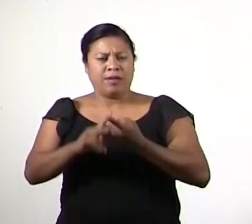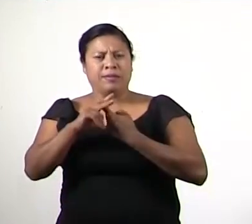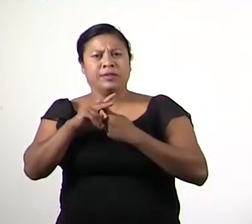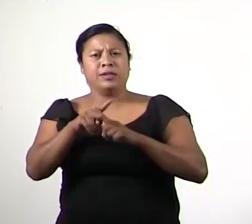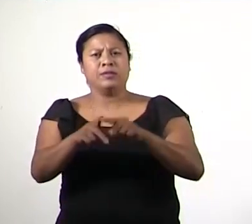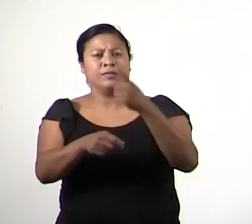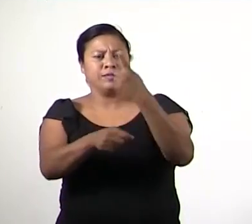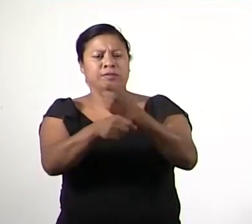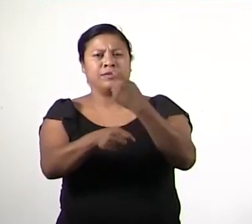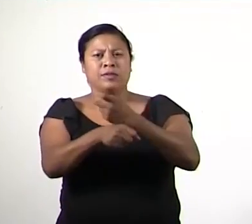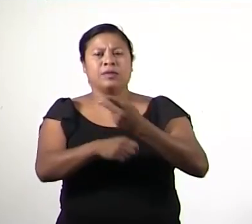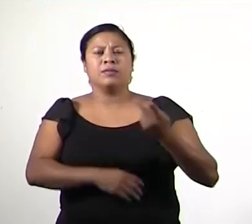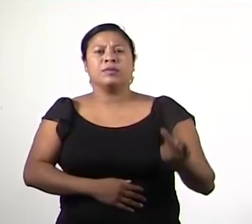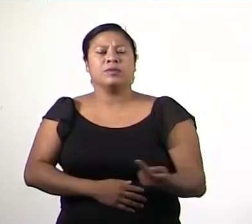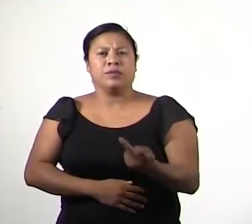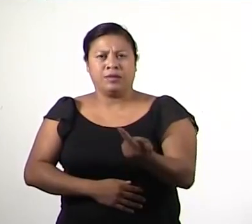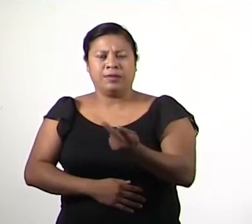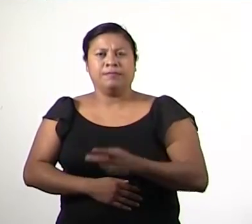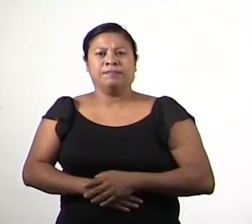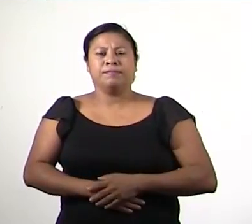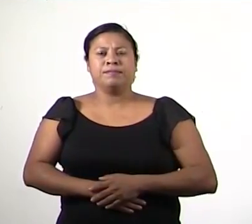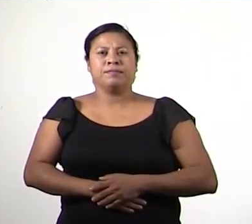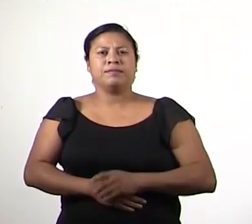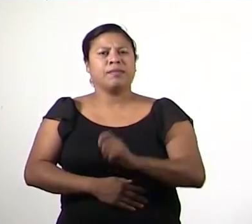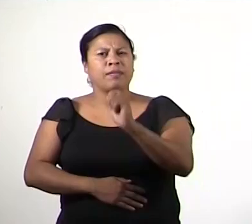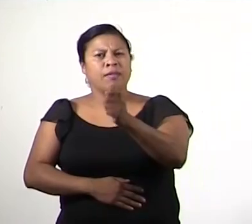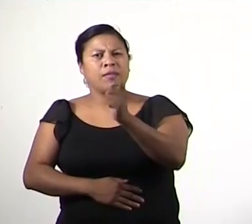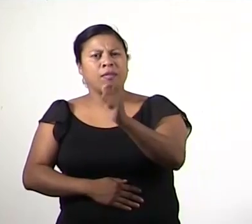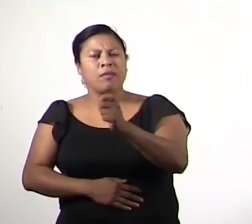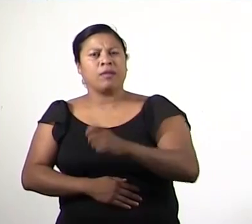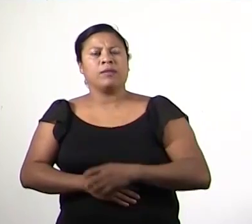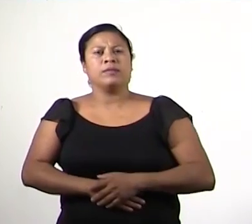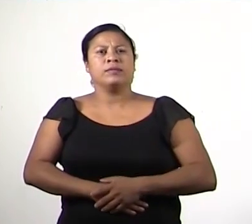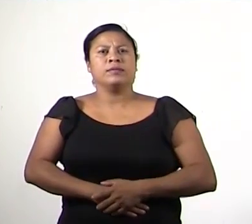iniciar con la primera pregunta, que es: